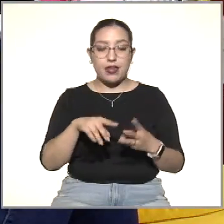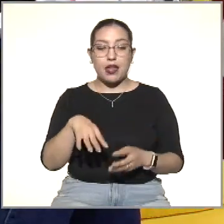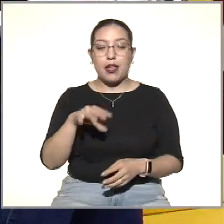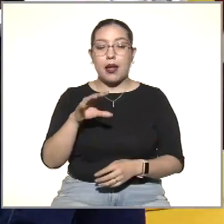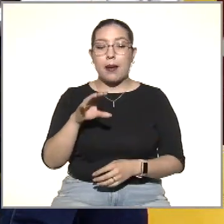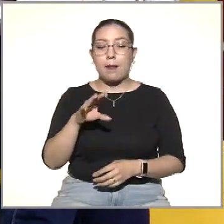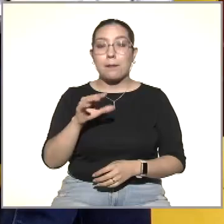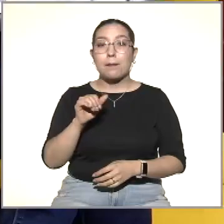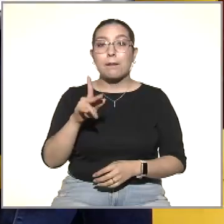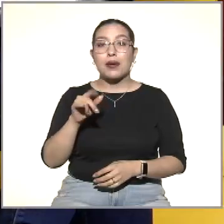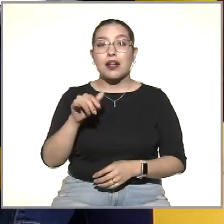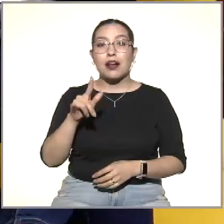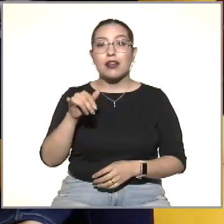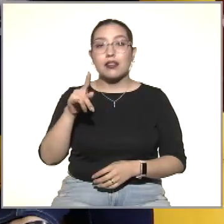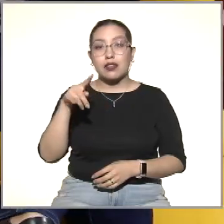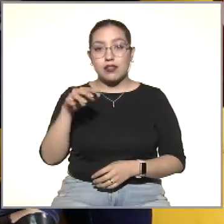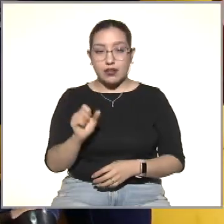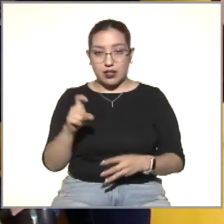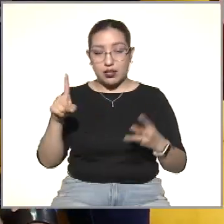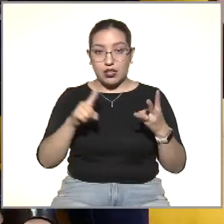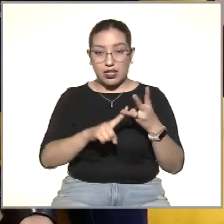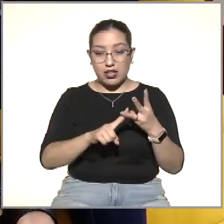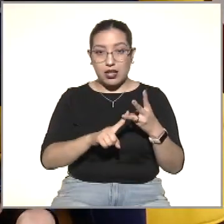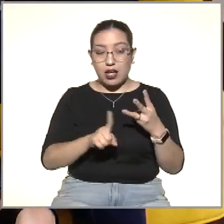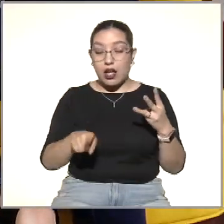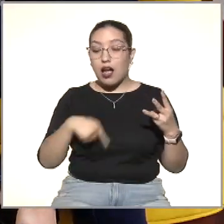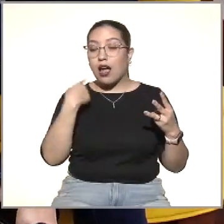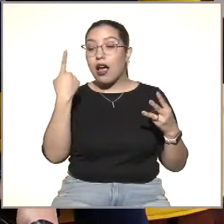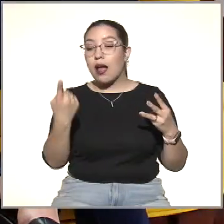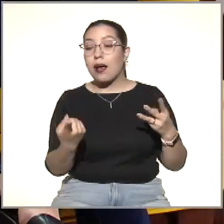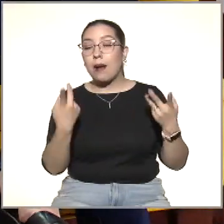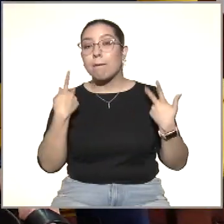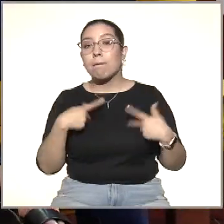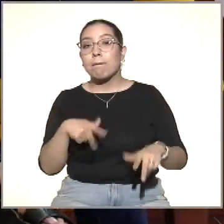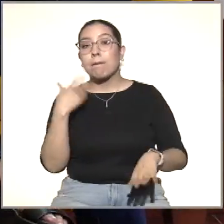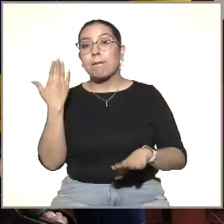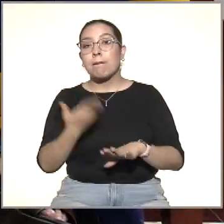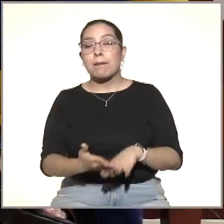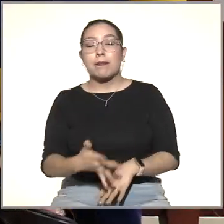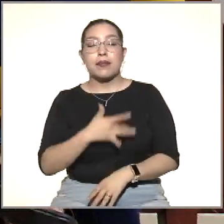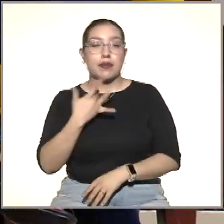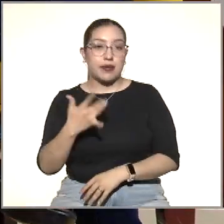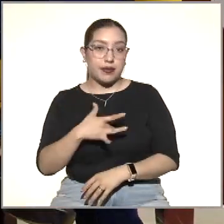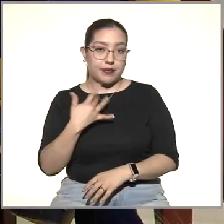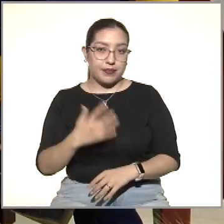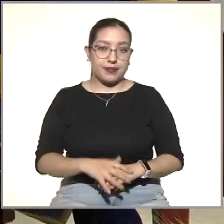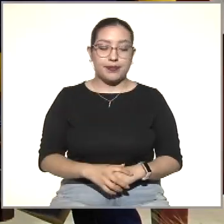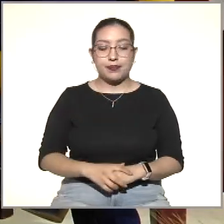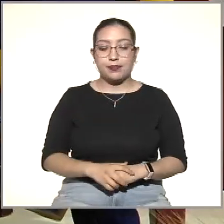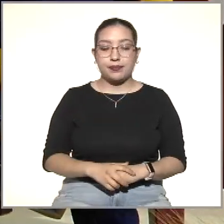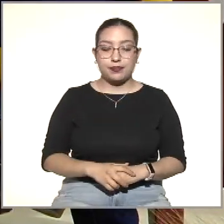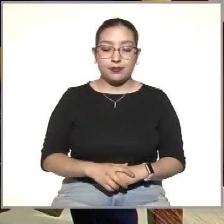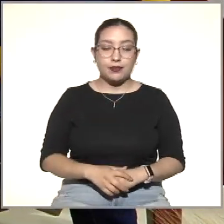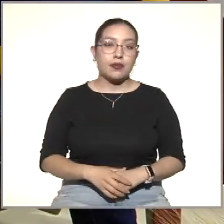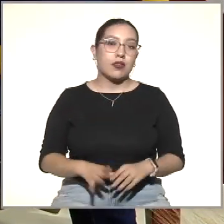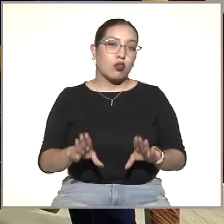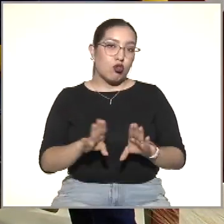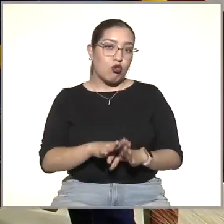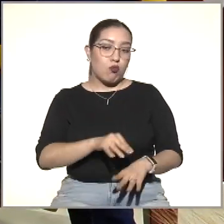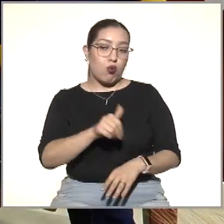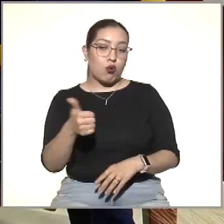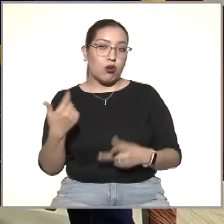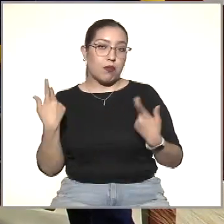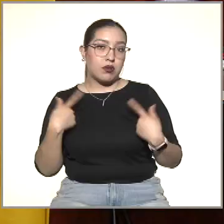es el efecto que causa sobre los demás, y es de lo que estamos hablando, del efecto que causan las palabras sobre